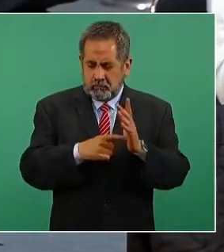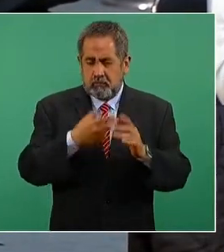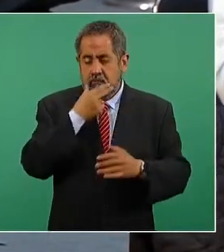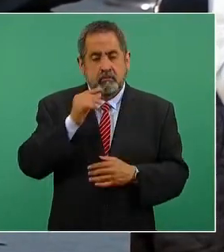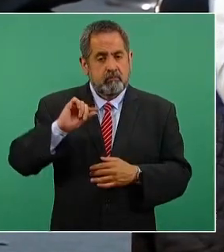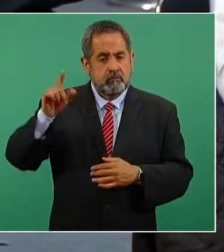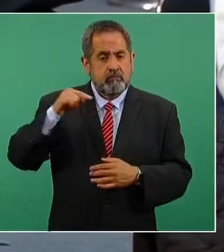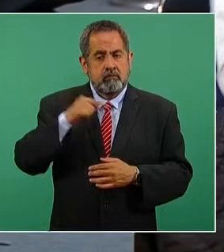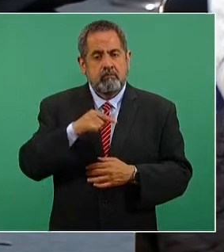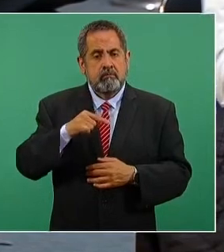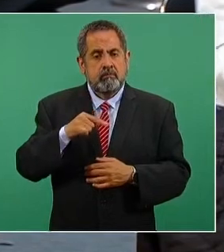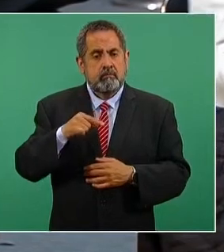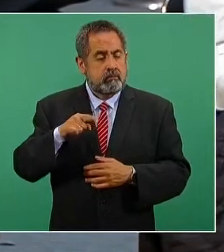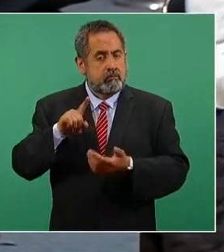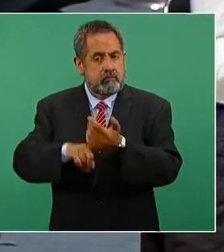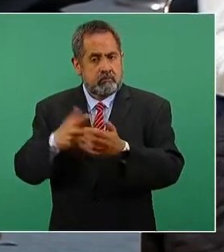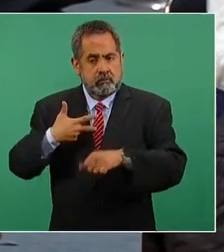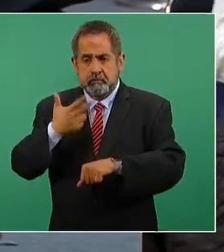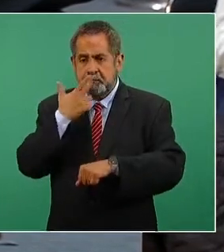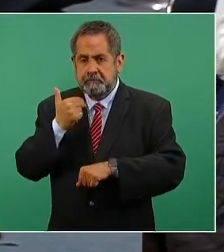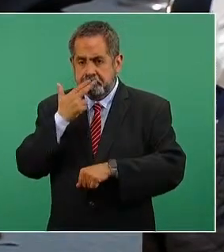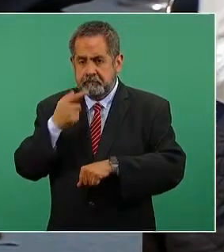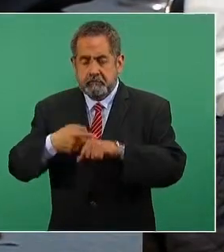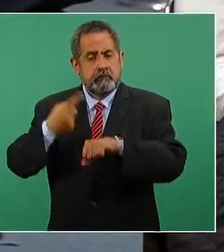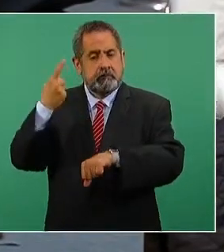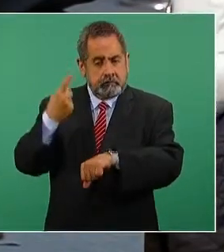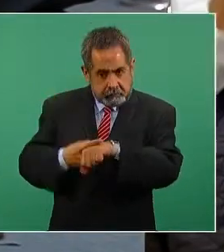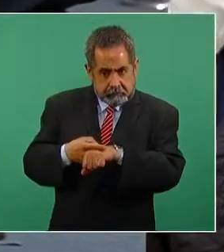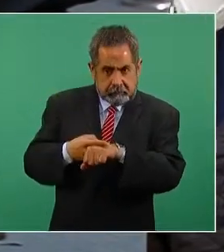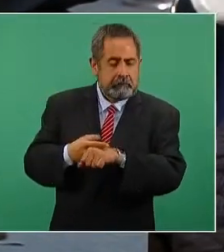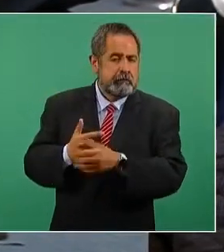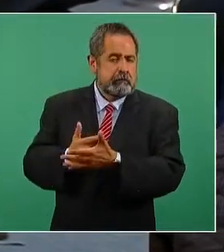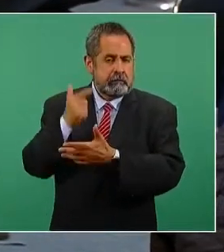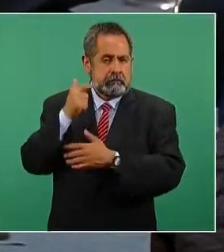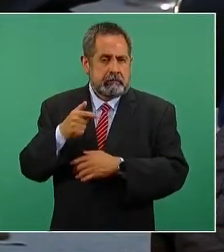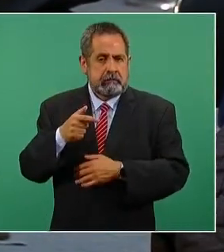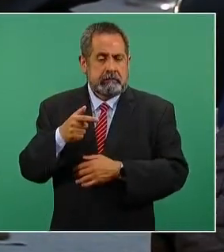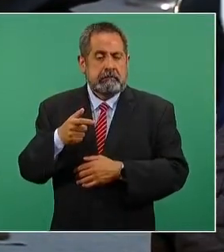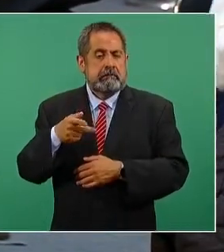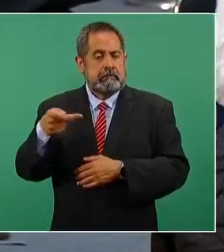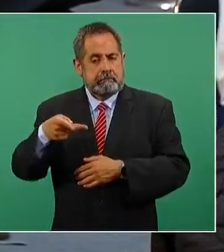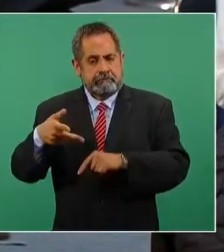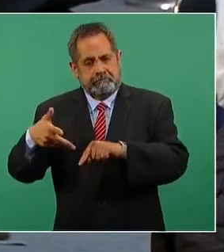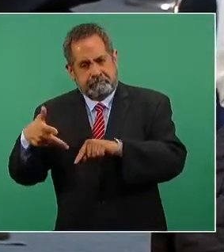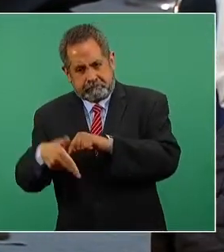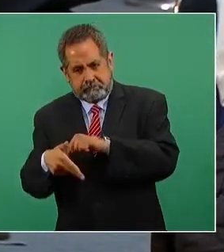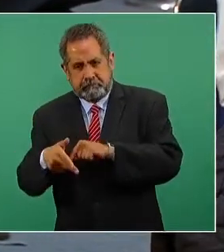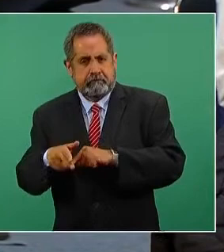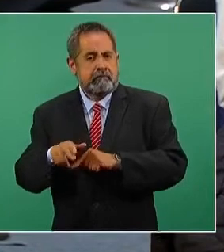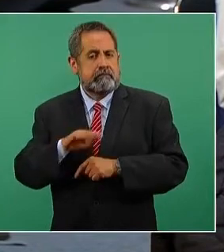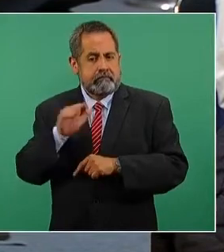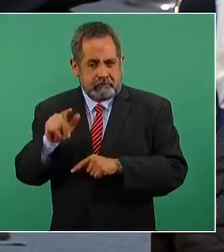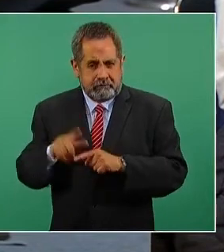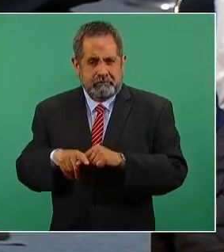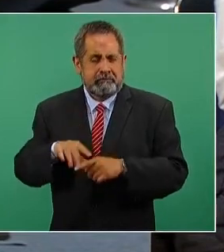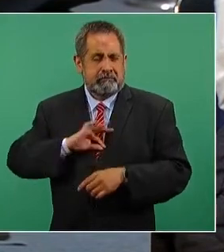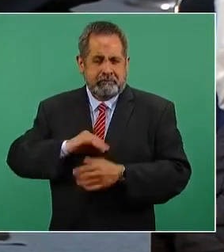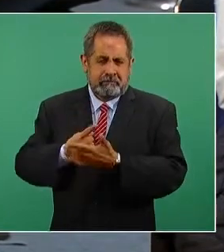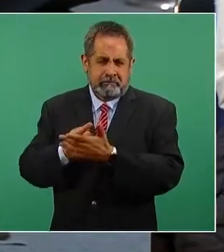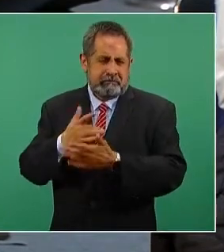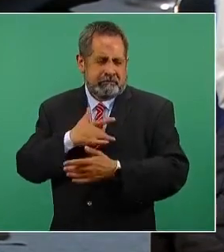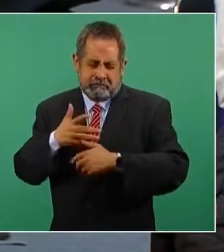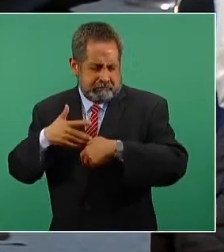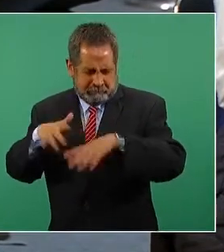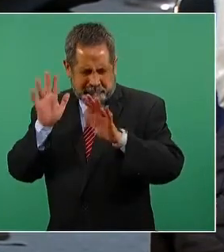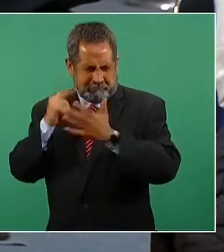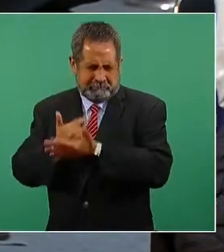funcionario diabético. Se enfermó gravemente, estuvo a punto de perder una pierna y aparte unas bacterias en el